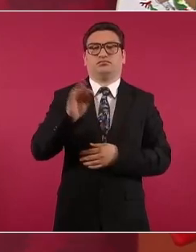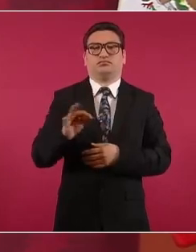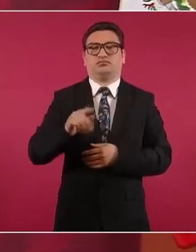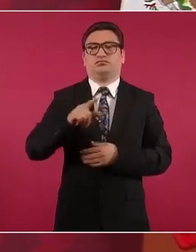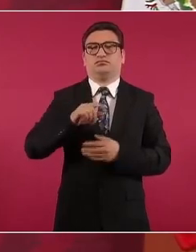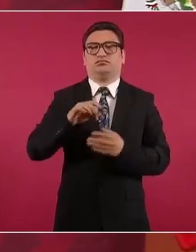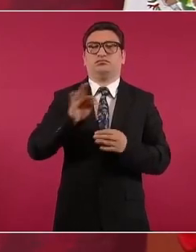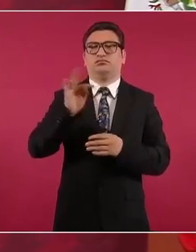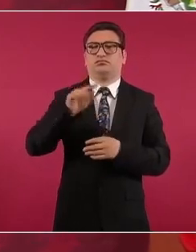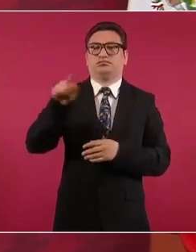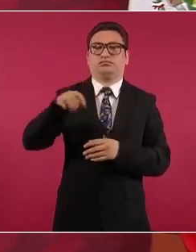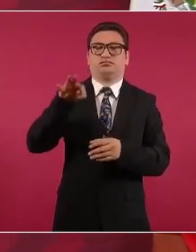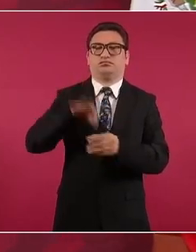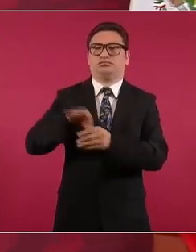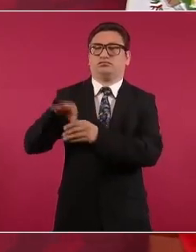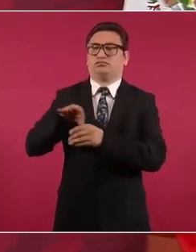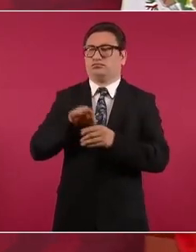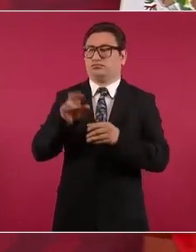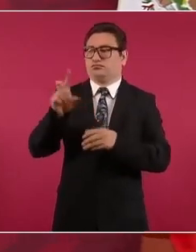el